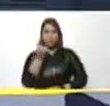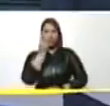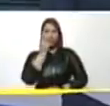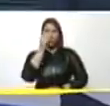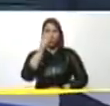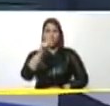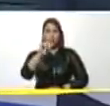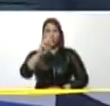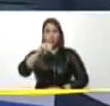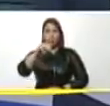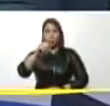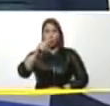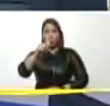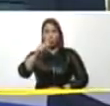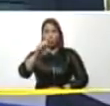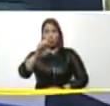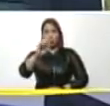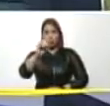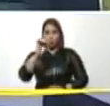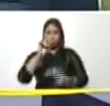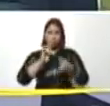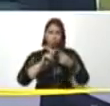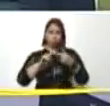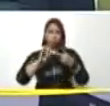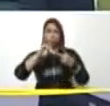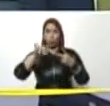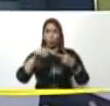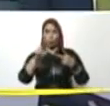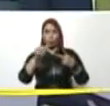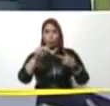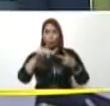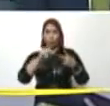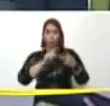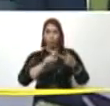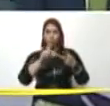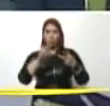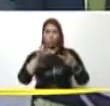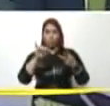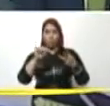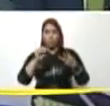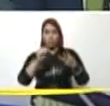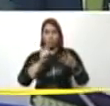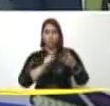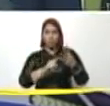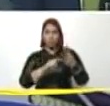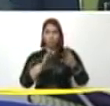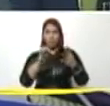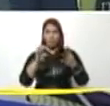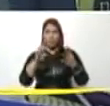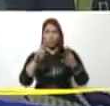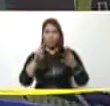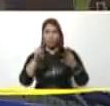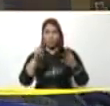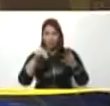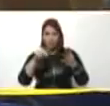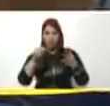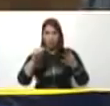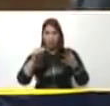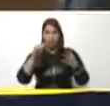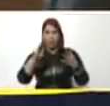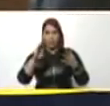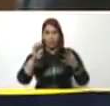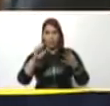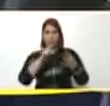Zambrano, Juan Carlos Alvarado, Luis Augusto Romero, Bernabé Gutiérrez, José